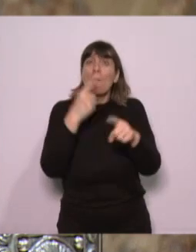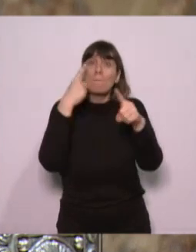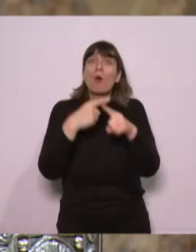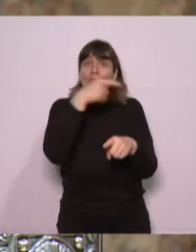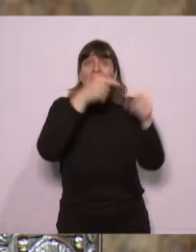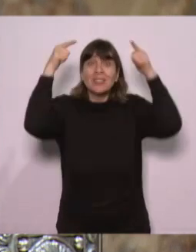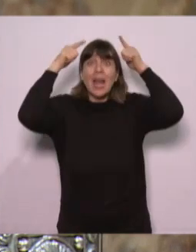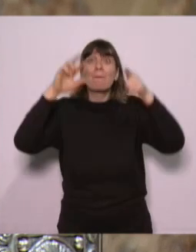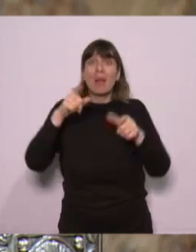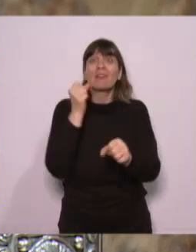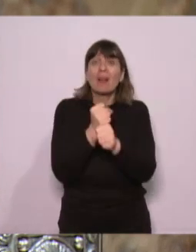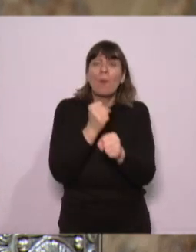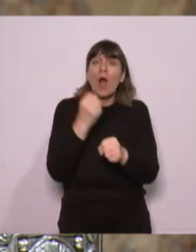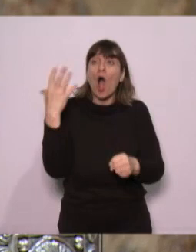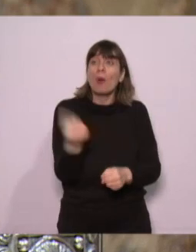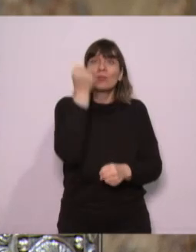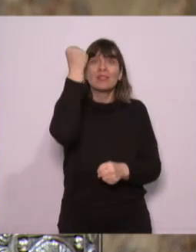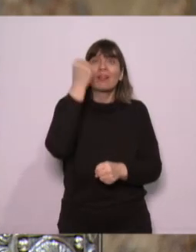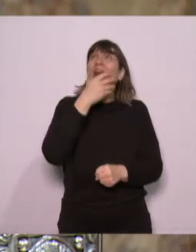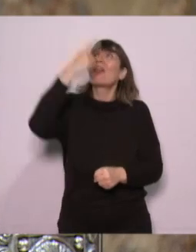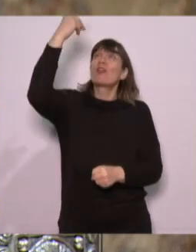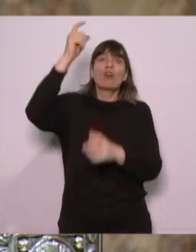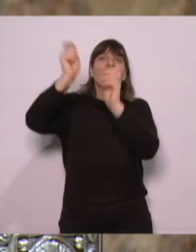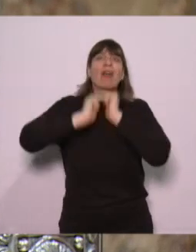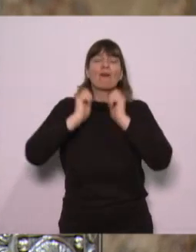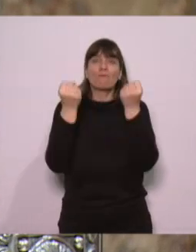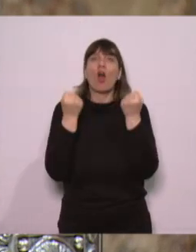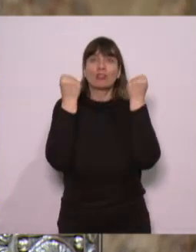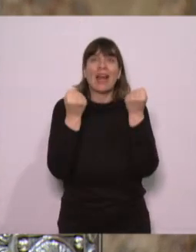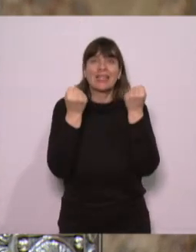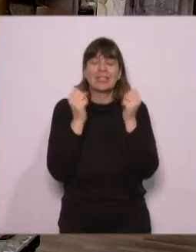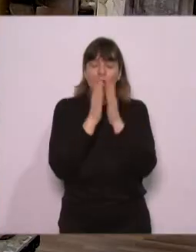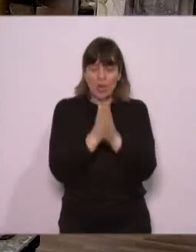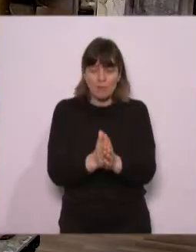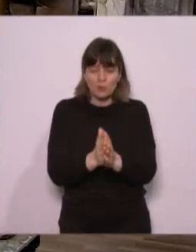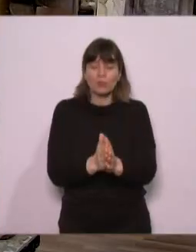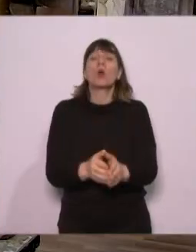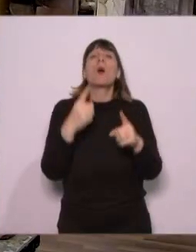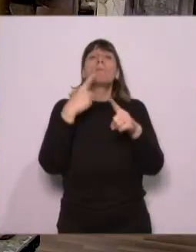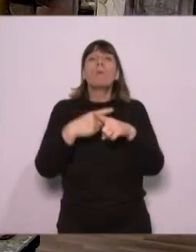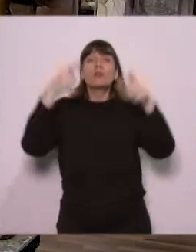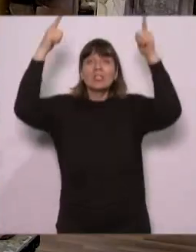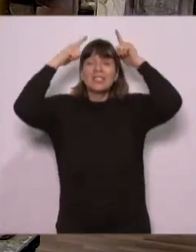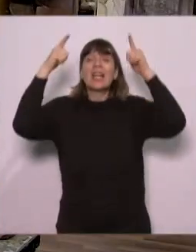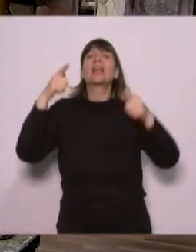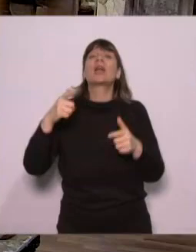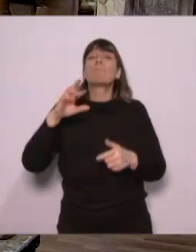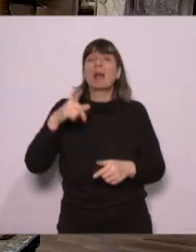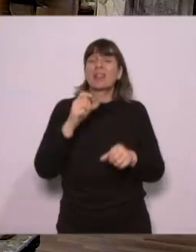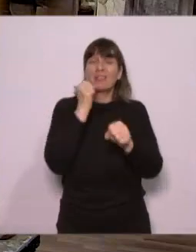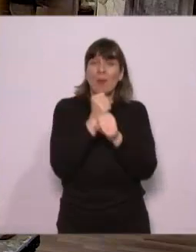San Cayetano obtengan de Dios el don de la fortaleza. Oremos. Por San